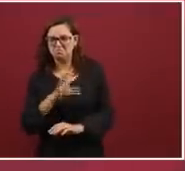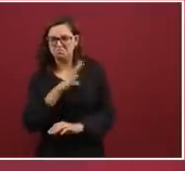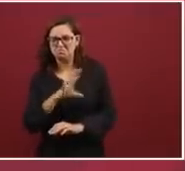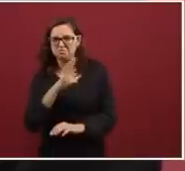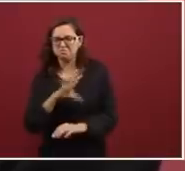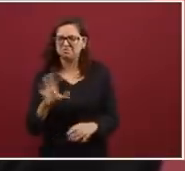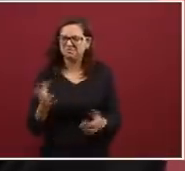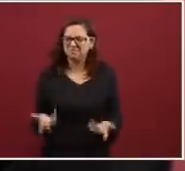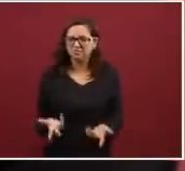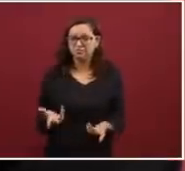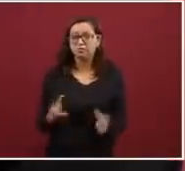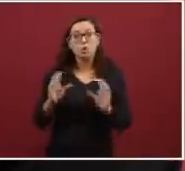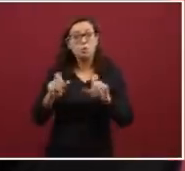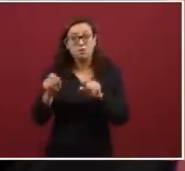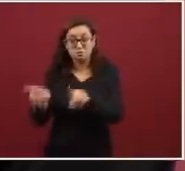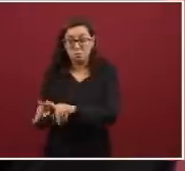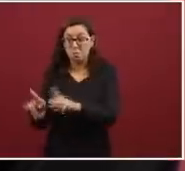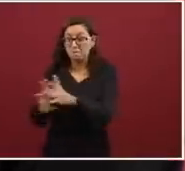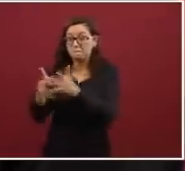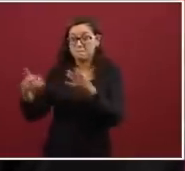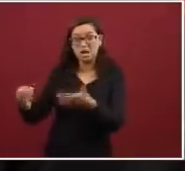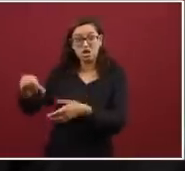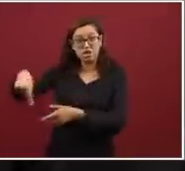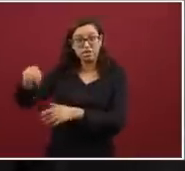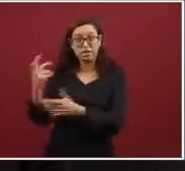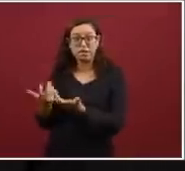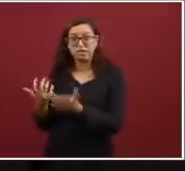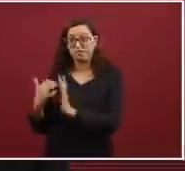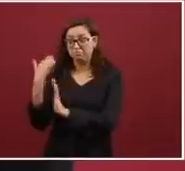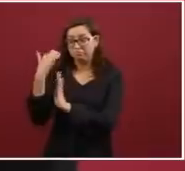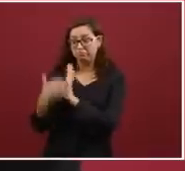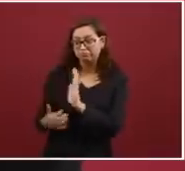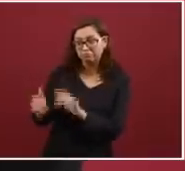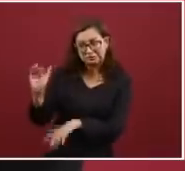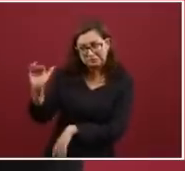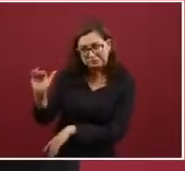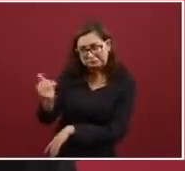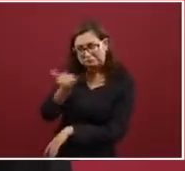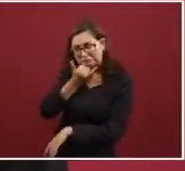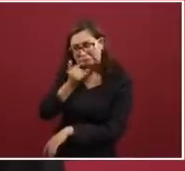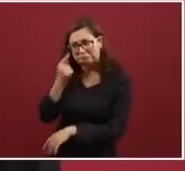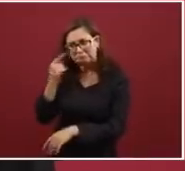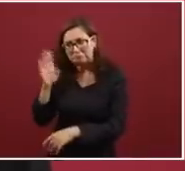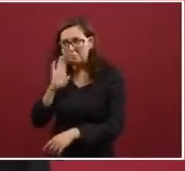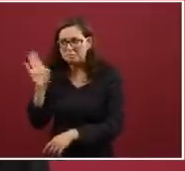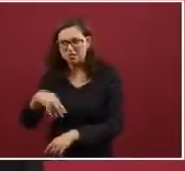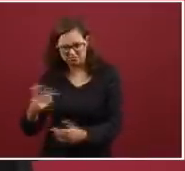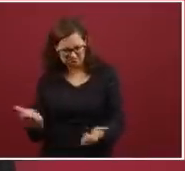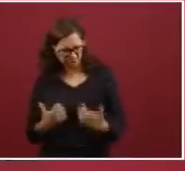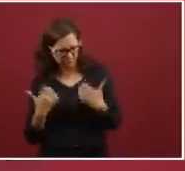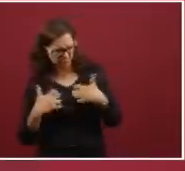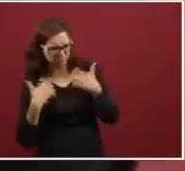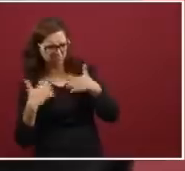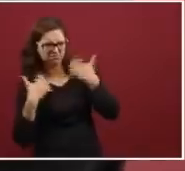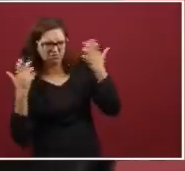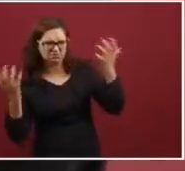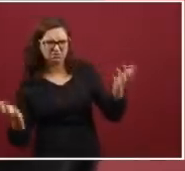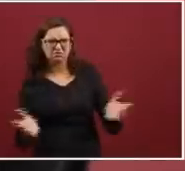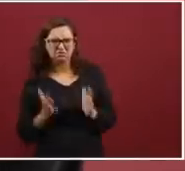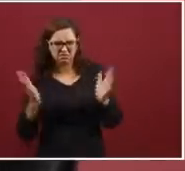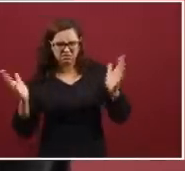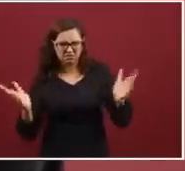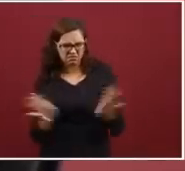¿Cómo se iban a atrever a hacerle un señalamiento a un periódico, a una